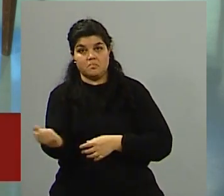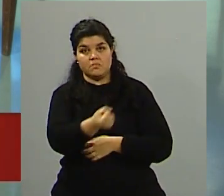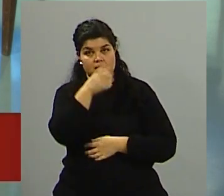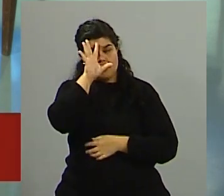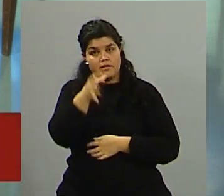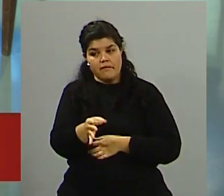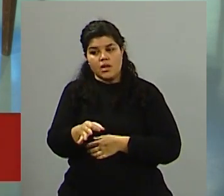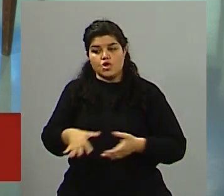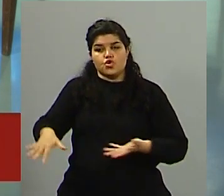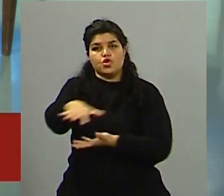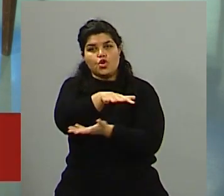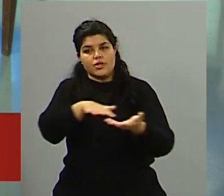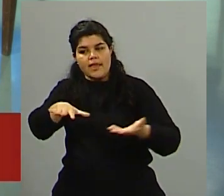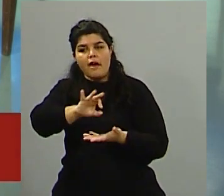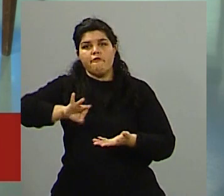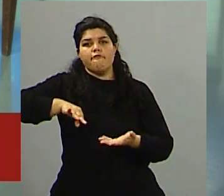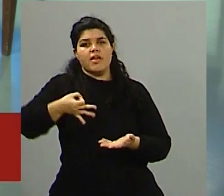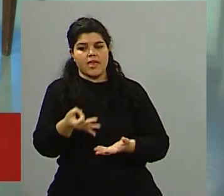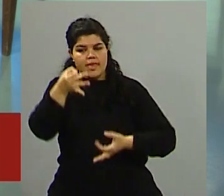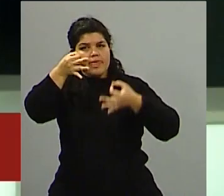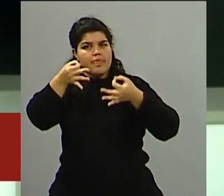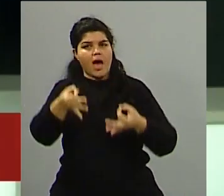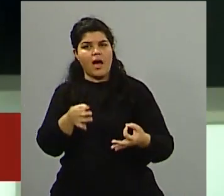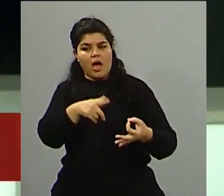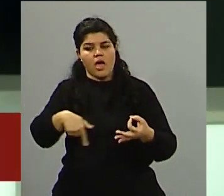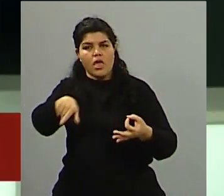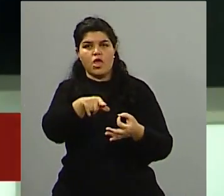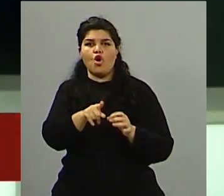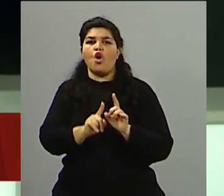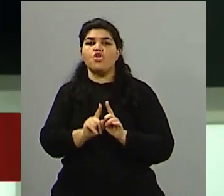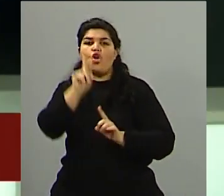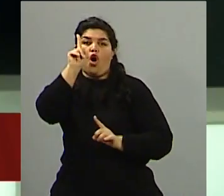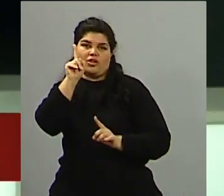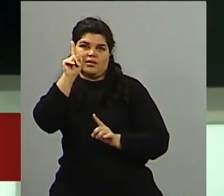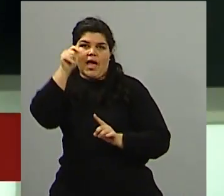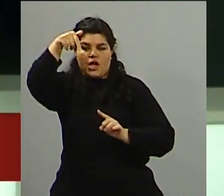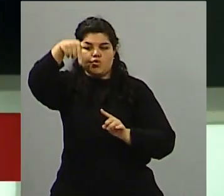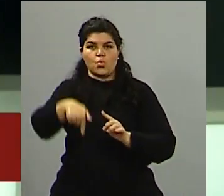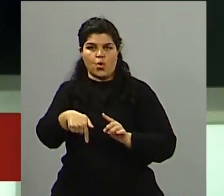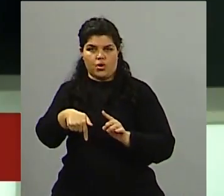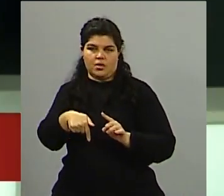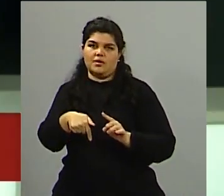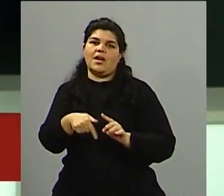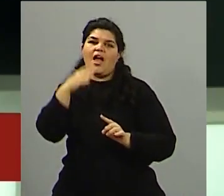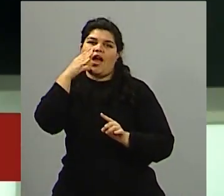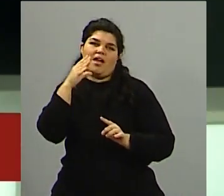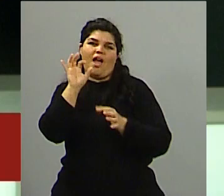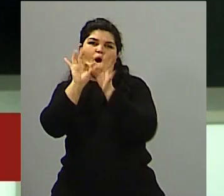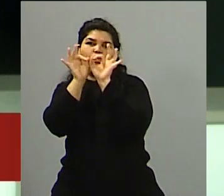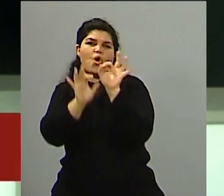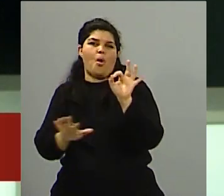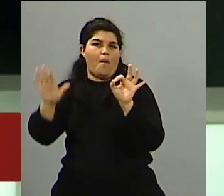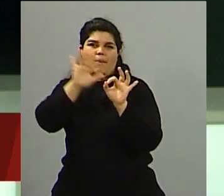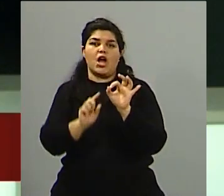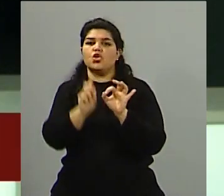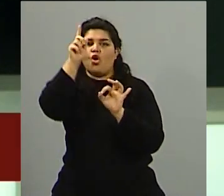la sociedad y el estándar de vida de ciertos estados del norte de Europa y ciertos estados del sur de Europa. Suecia, Finlandia están preparados